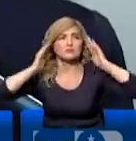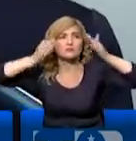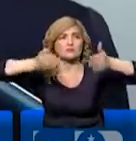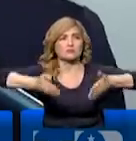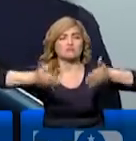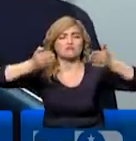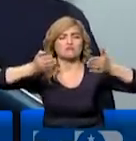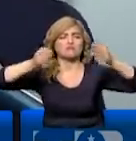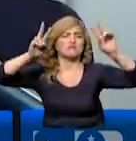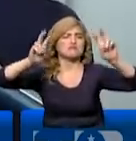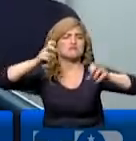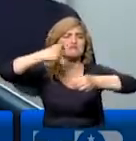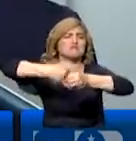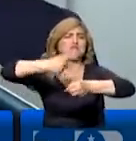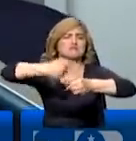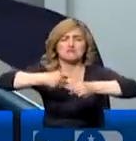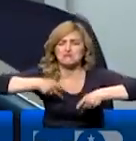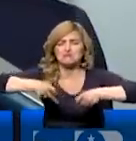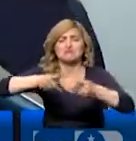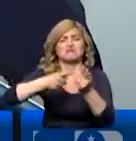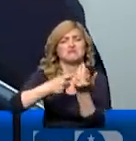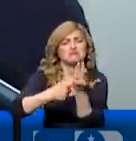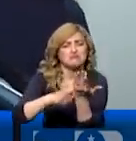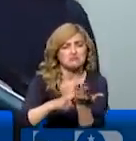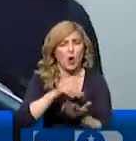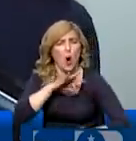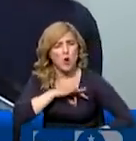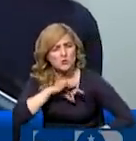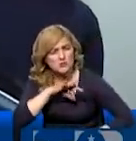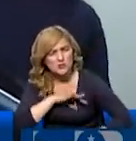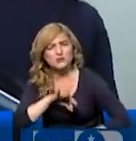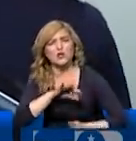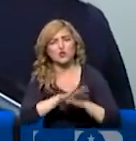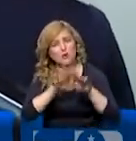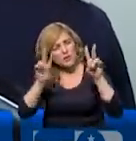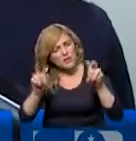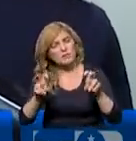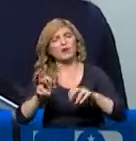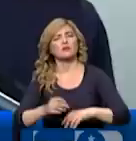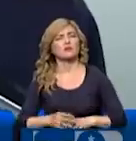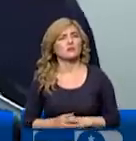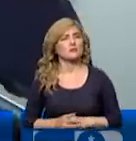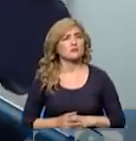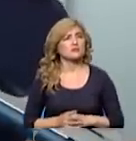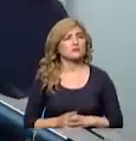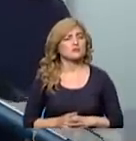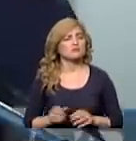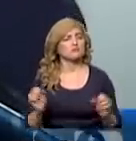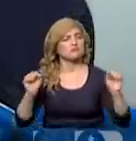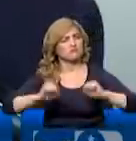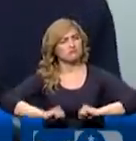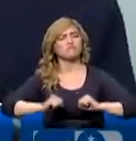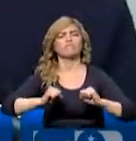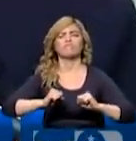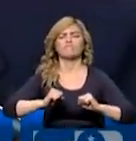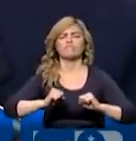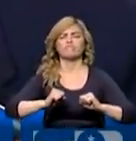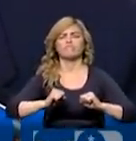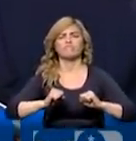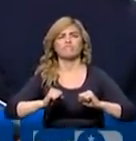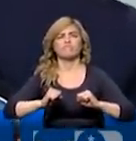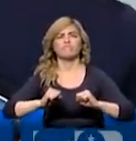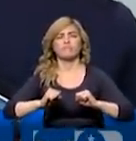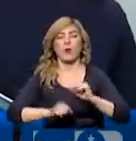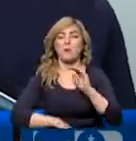sola materia que permite un análisis más consciente del asunto y en ese sentido tiene más probabilidades porque también se podrían